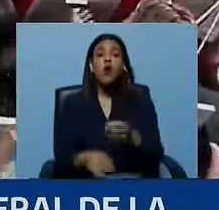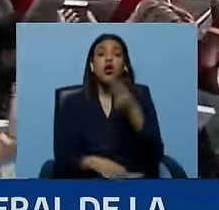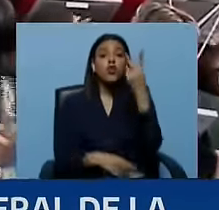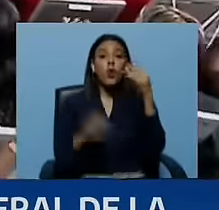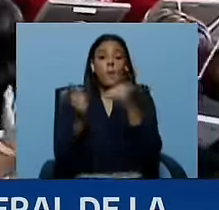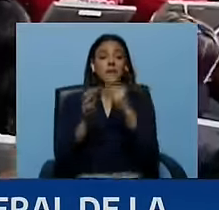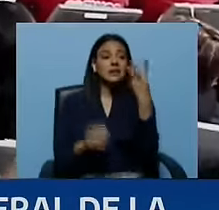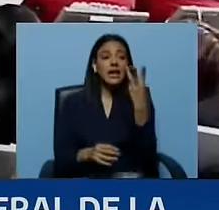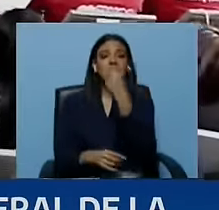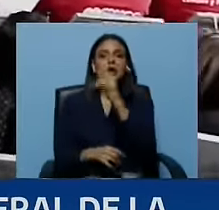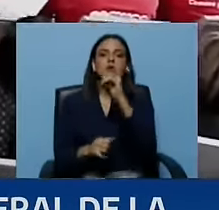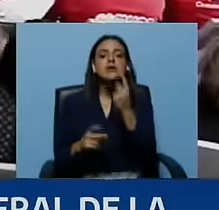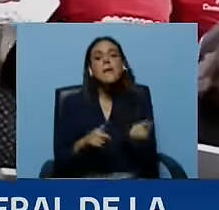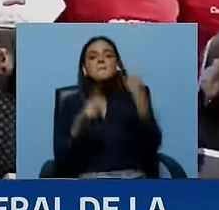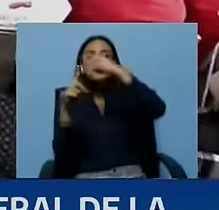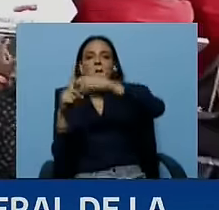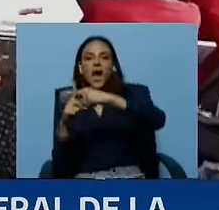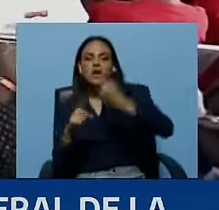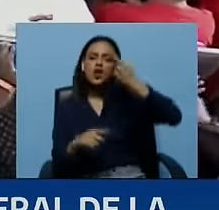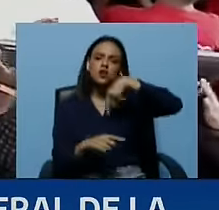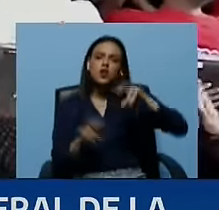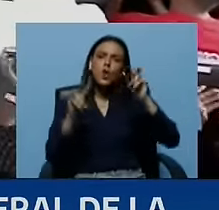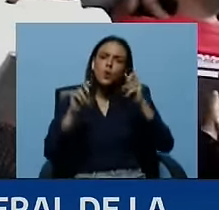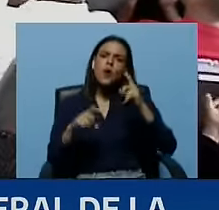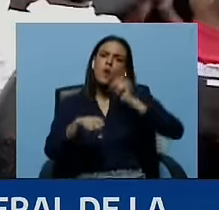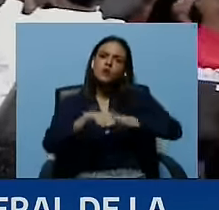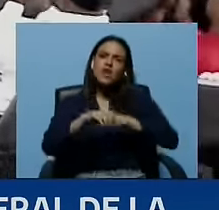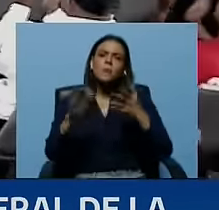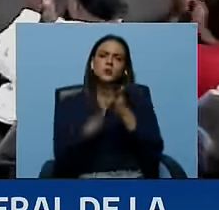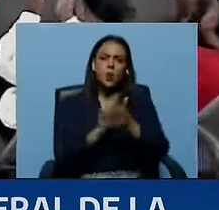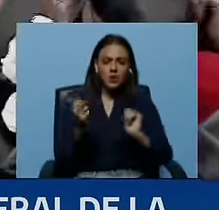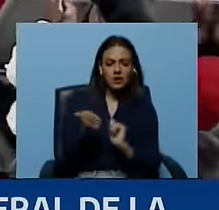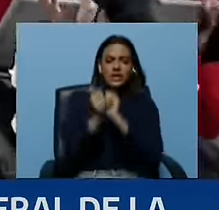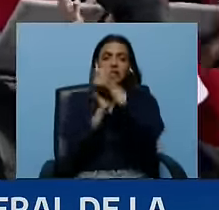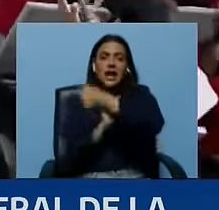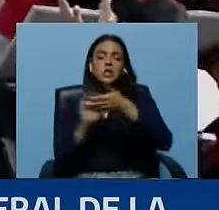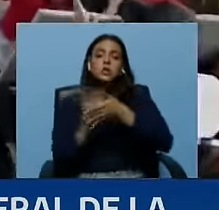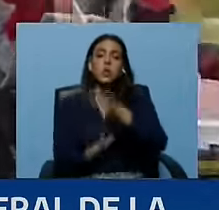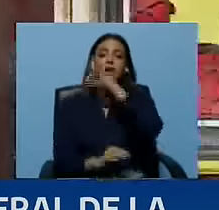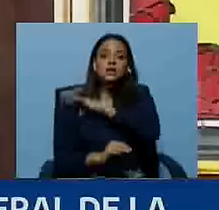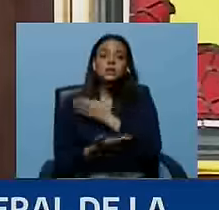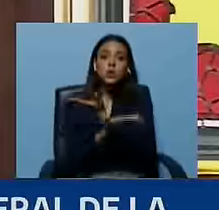más. La nueva época de transición al socialismo.